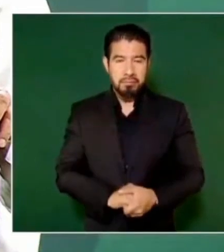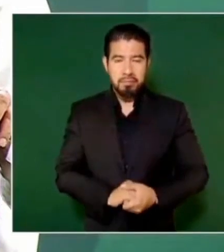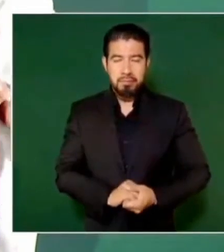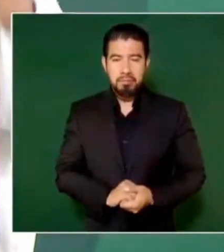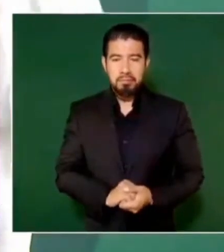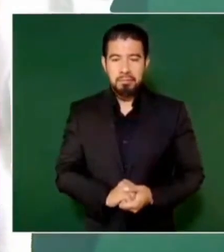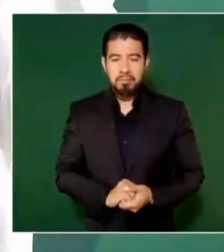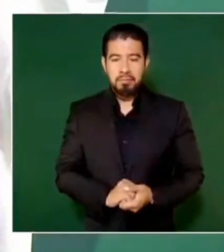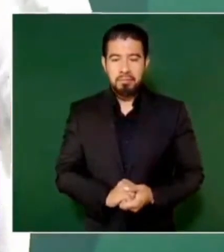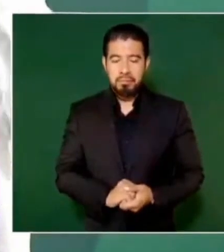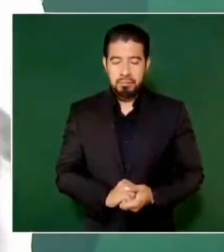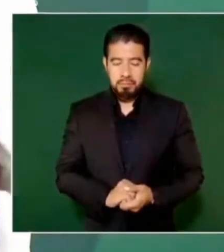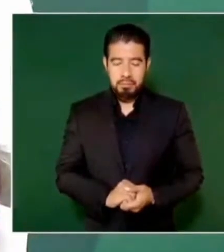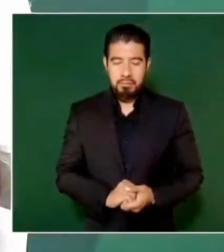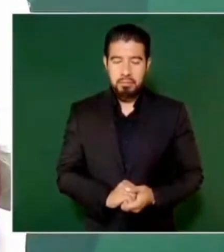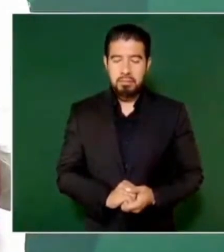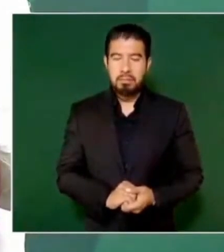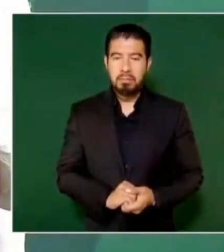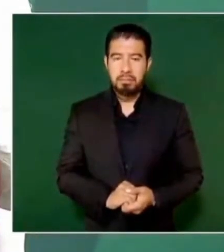¿Cuándo